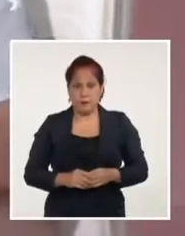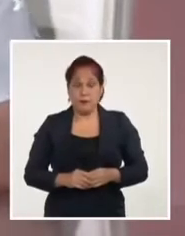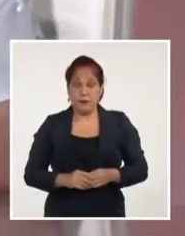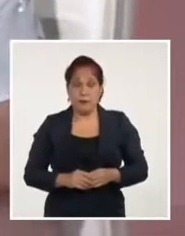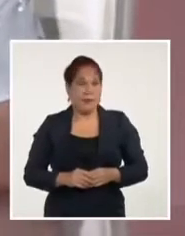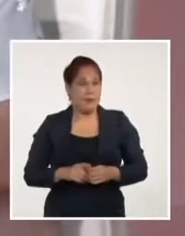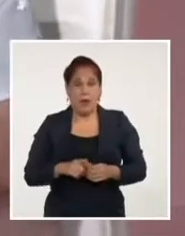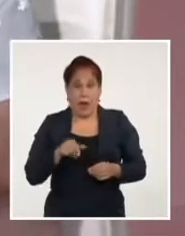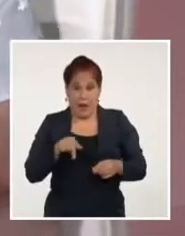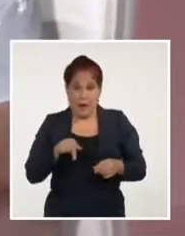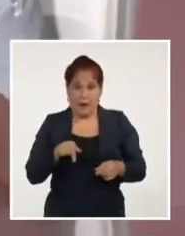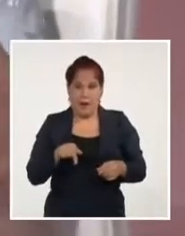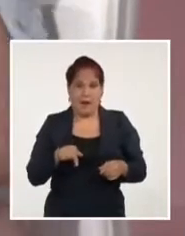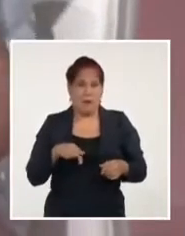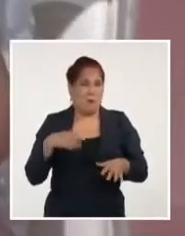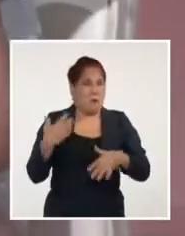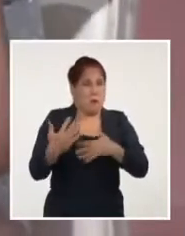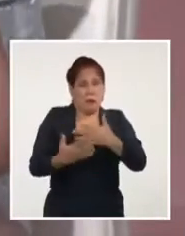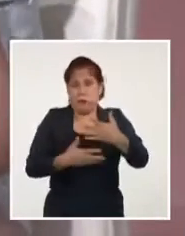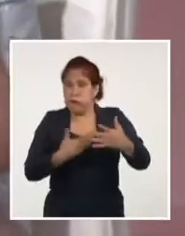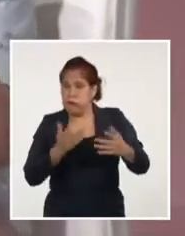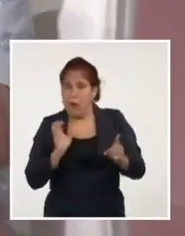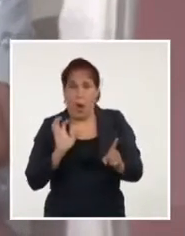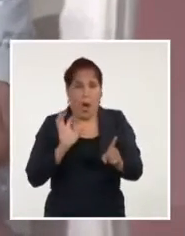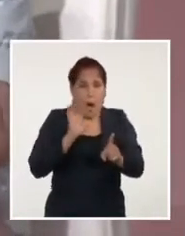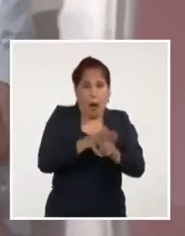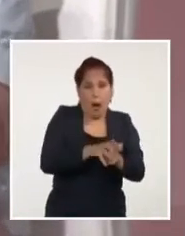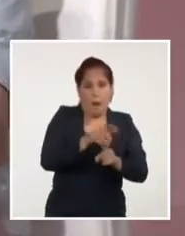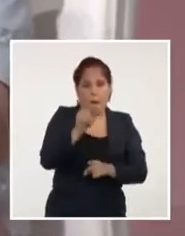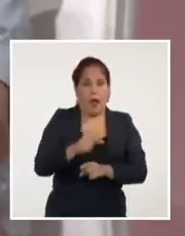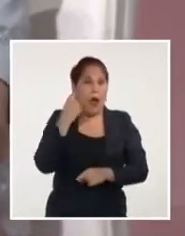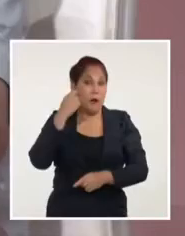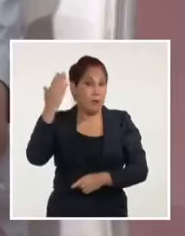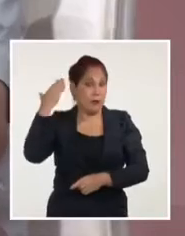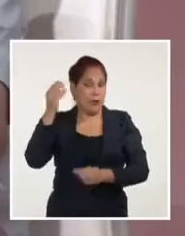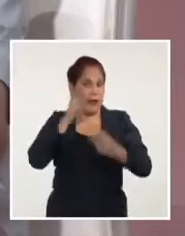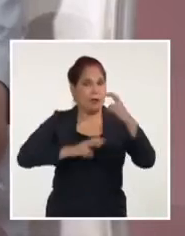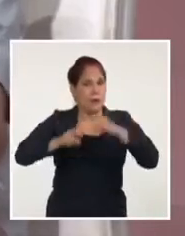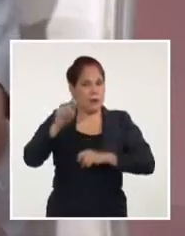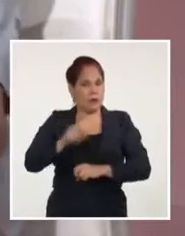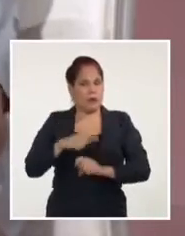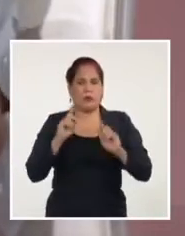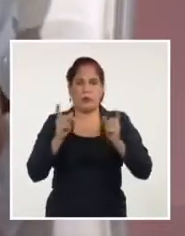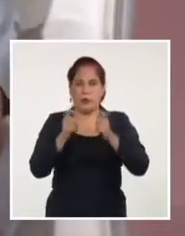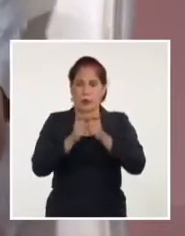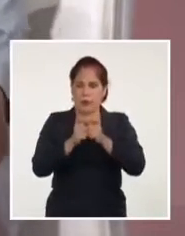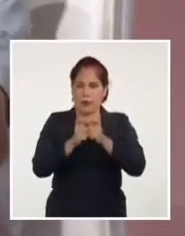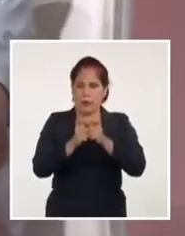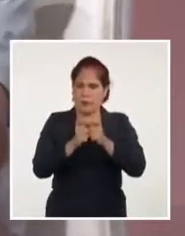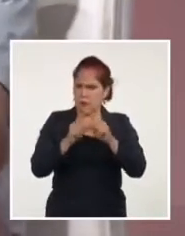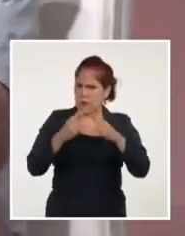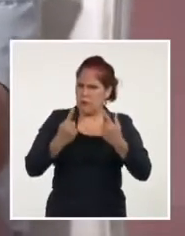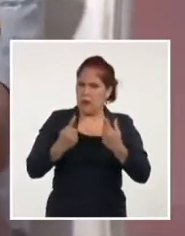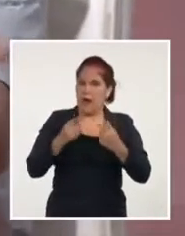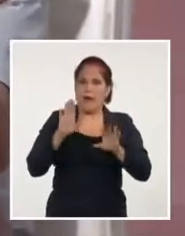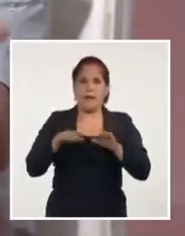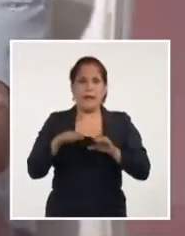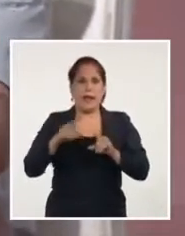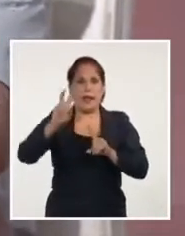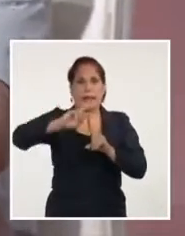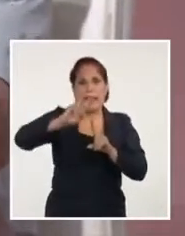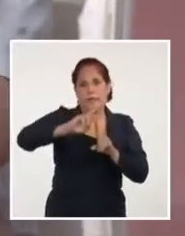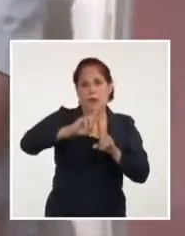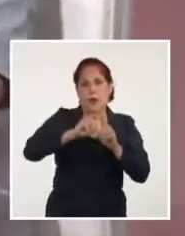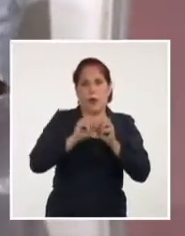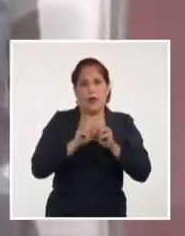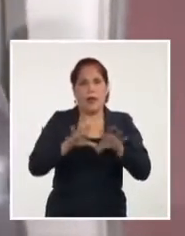violencia, que recuerdo hace unos años atrás algunos investigadores nos reuníamos para discutir si los medios eran generadores de